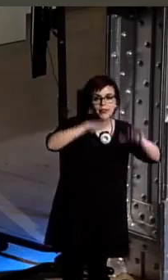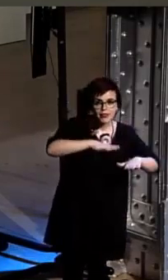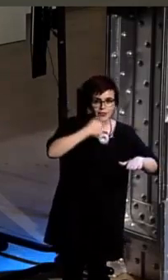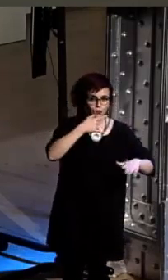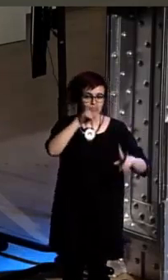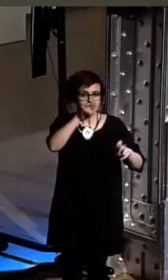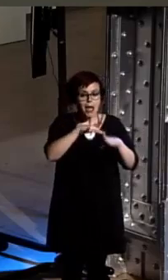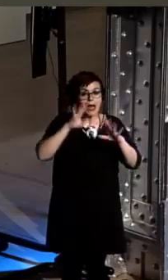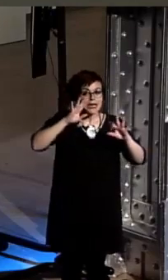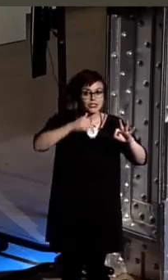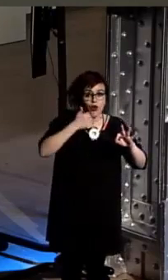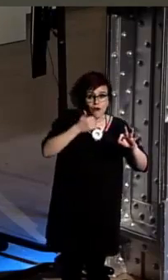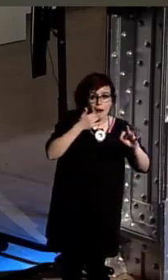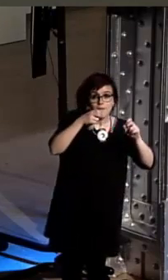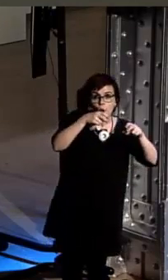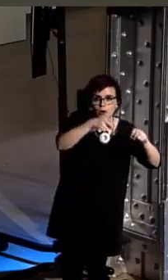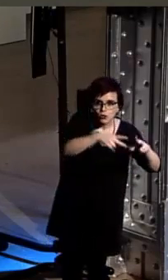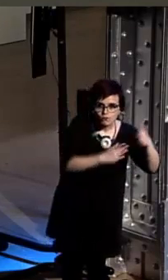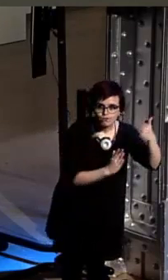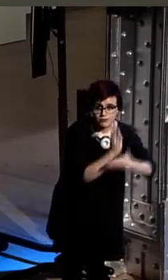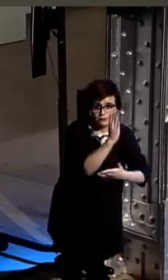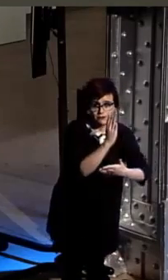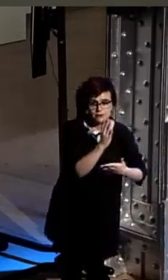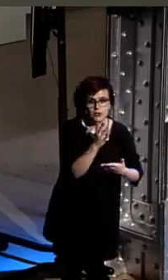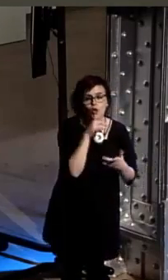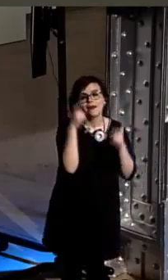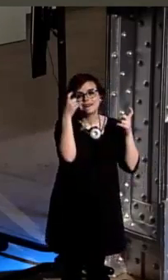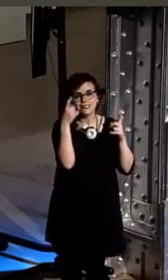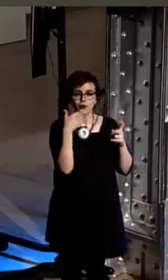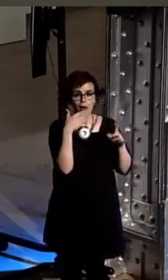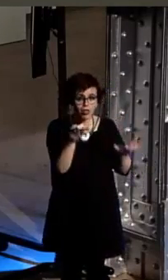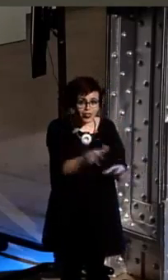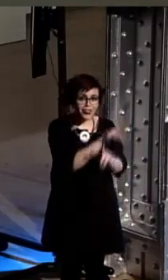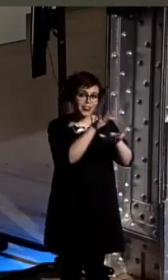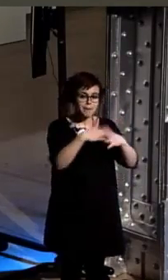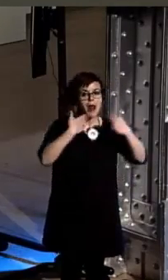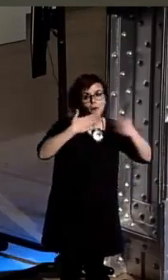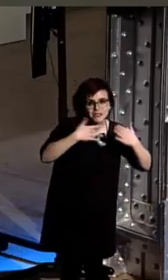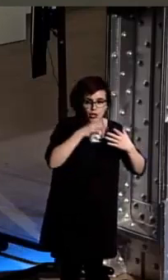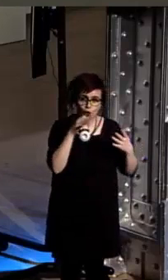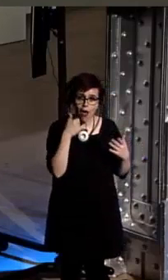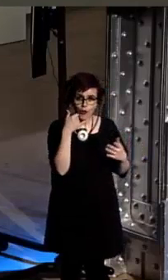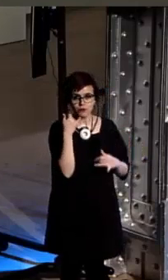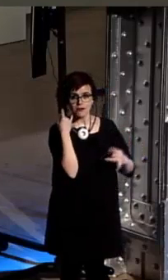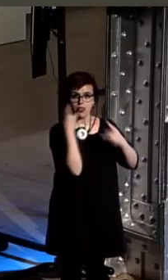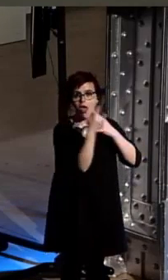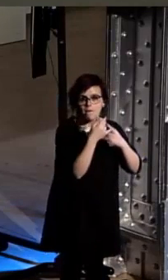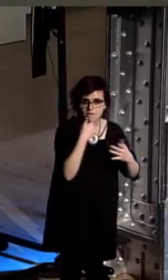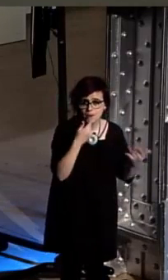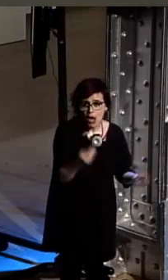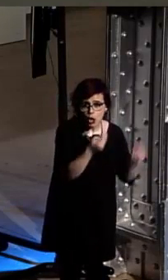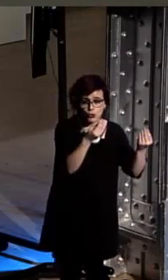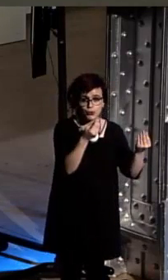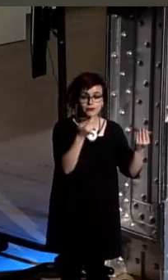momentos de riesgo y a lo mejor intentar persuadirlas a que tengan más conversaciones o que alguien les llame, ¿no?, y demás. Entonces, yo